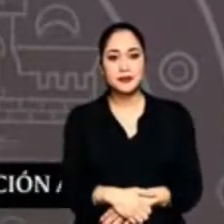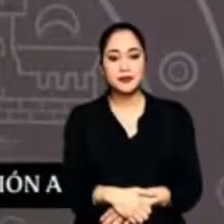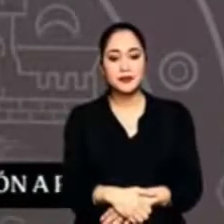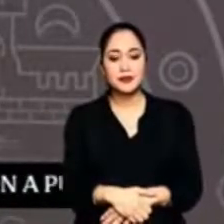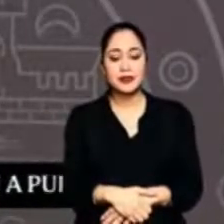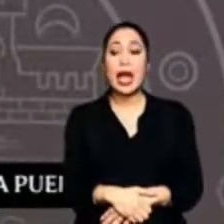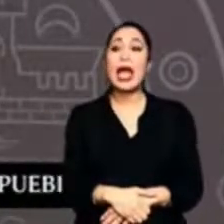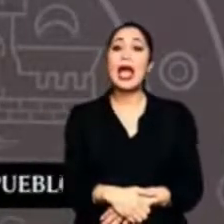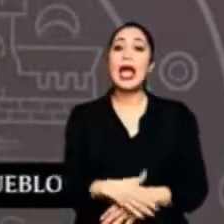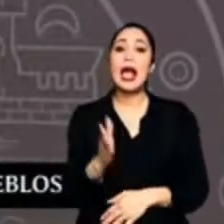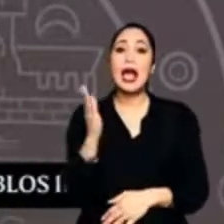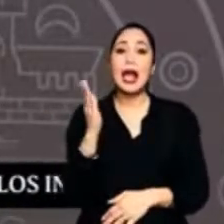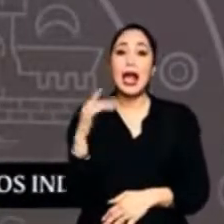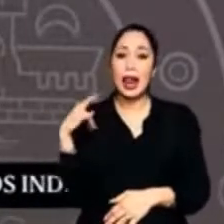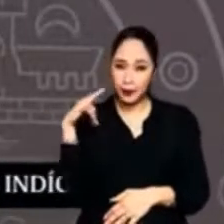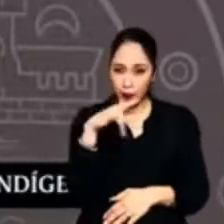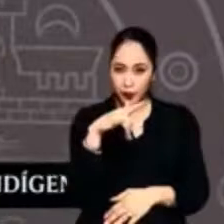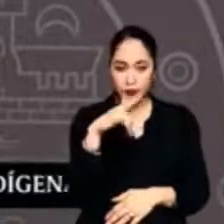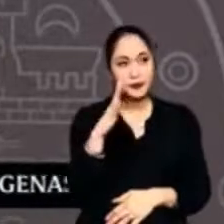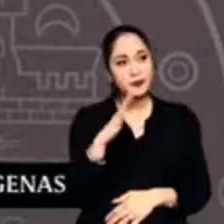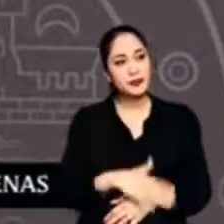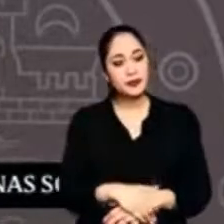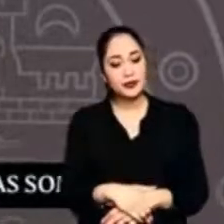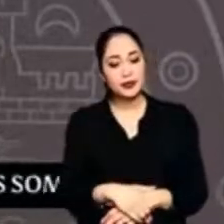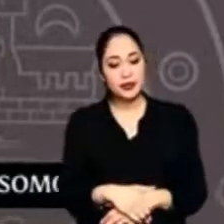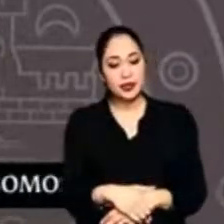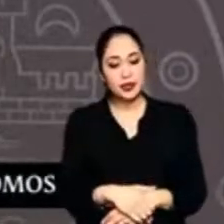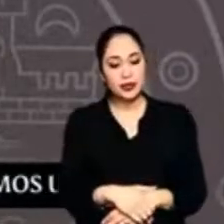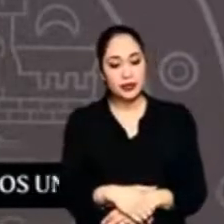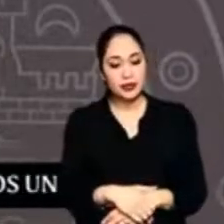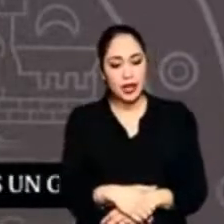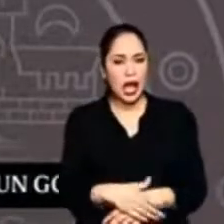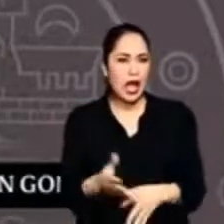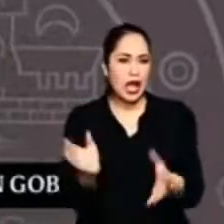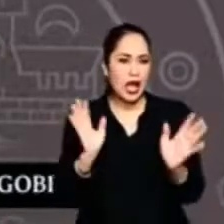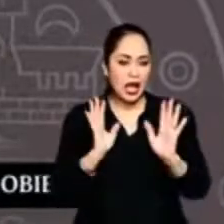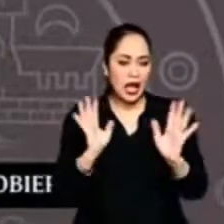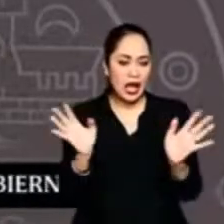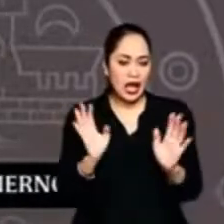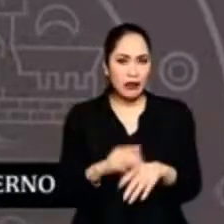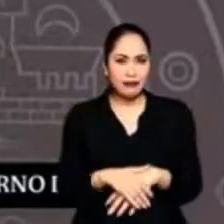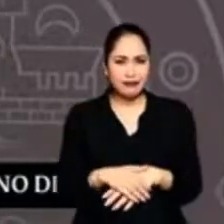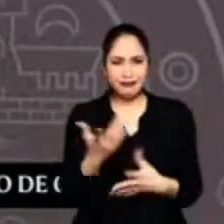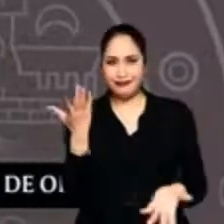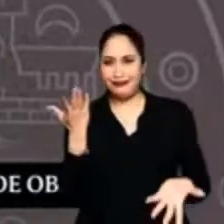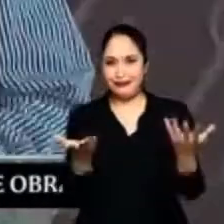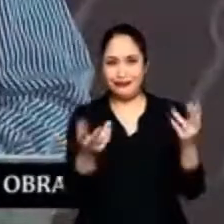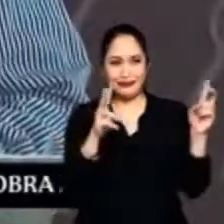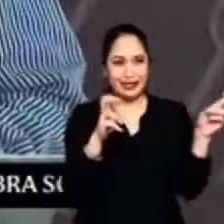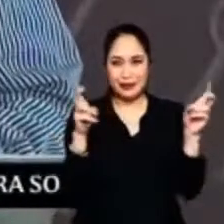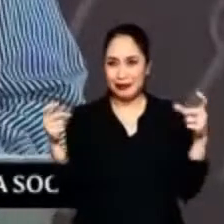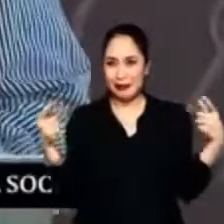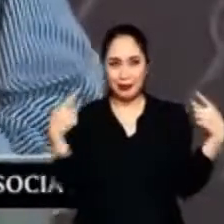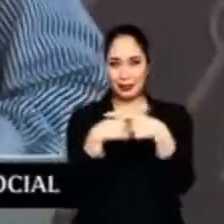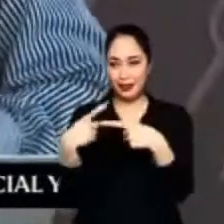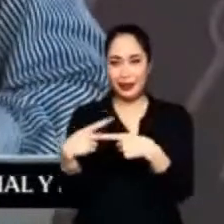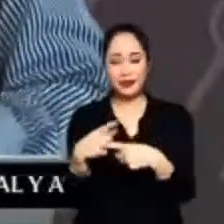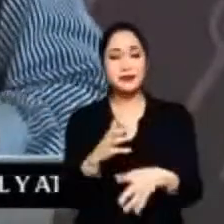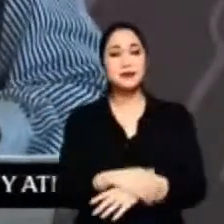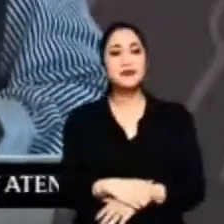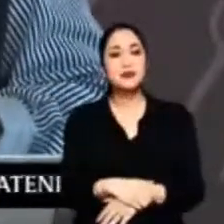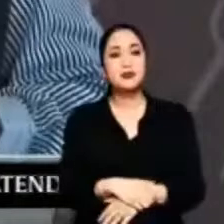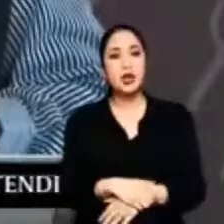Ah, el avión. Pues estaban muy fuera un tema con otro, ¿no, Cristian? El avión ahí